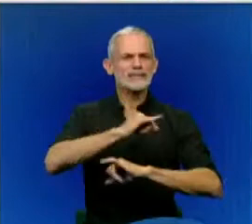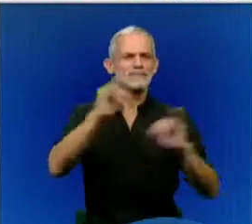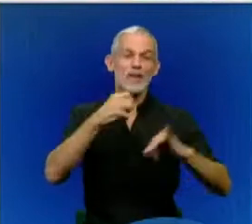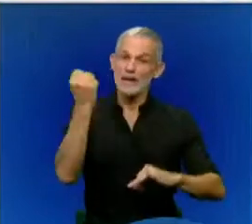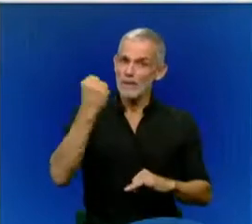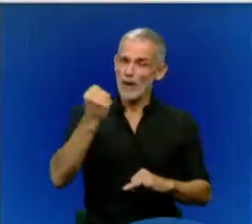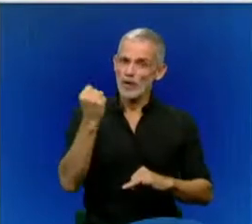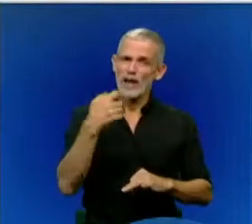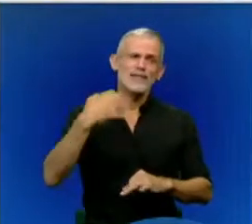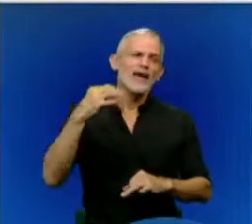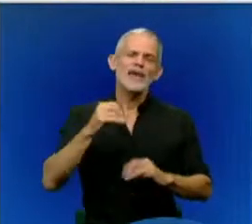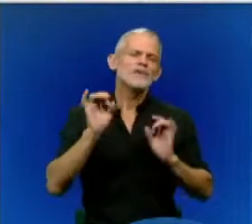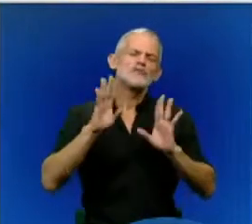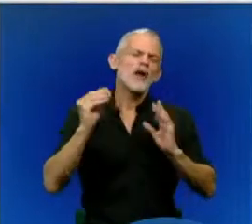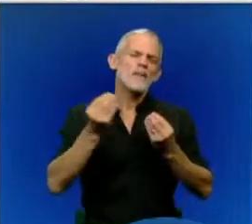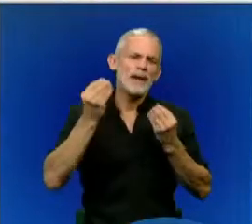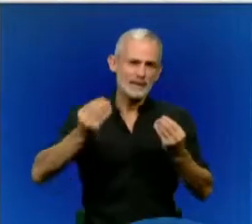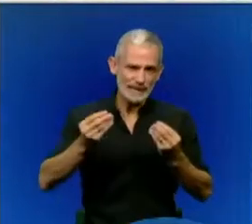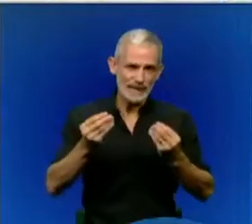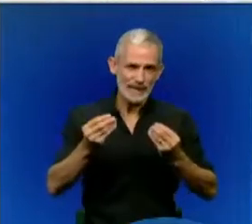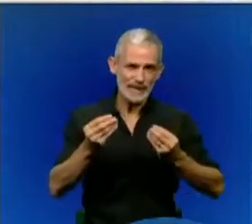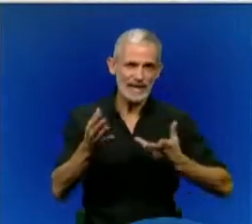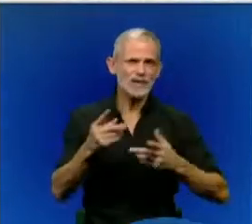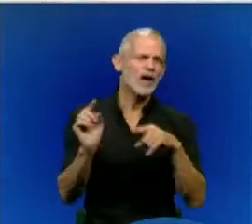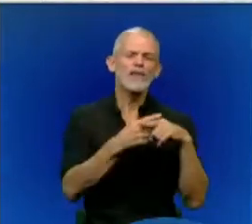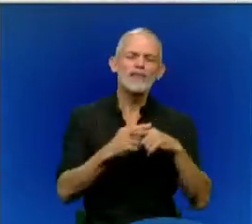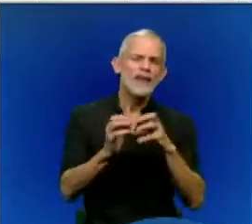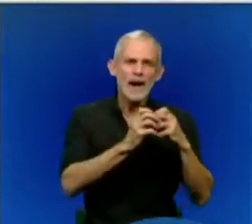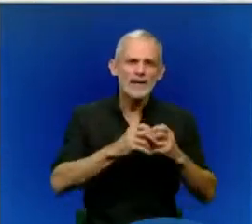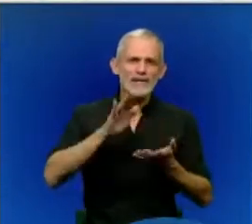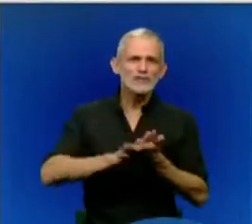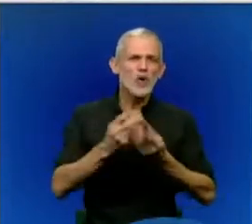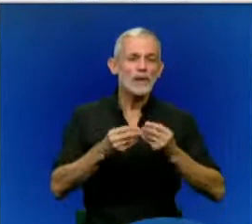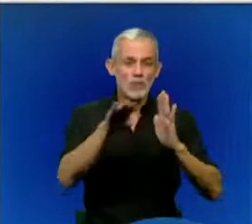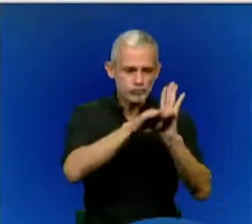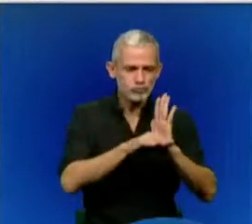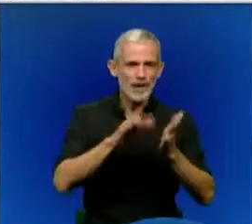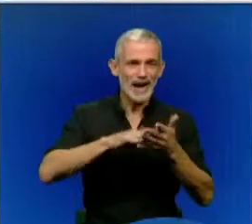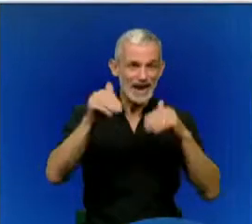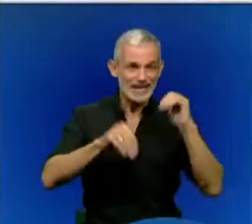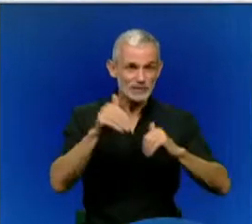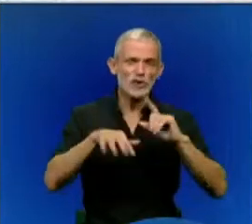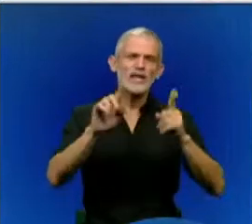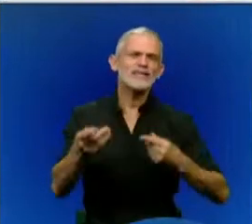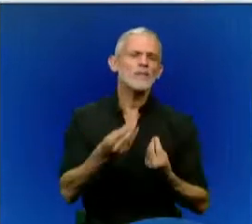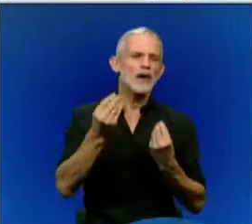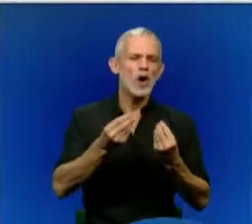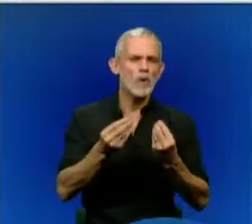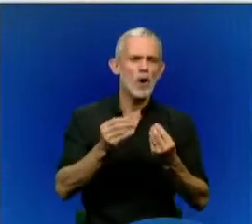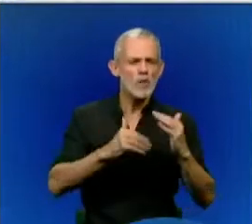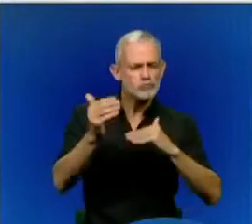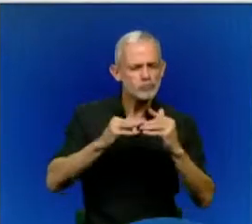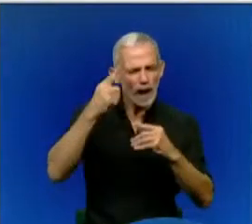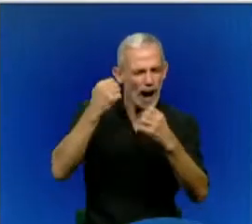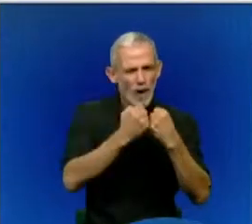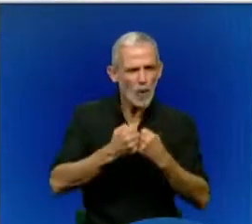que no sea exclusivamente el debate sobre la normativa electoral, sino también cómo construimos los